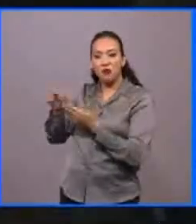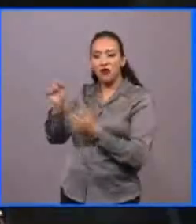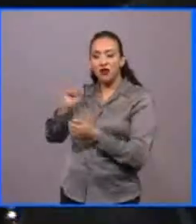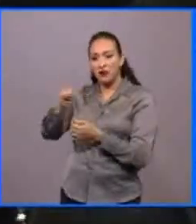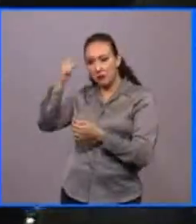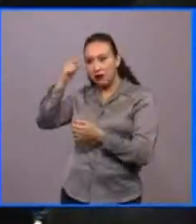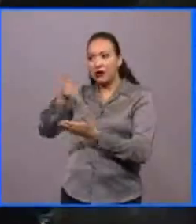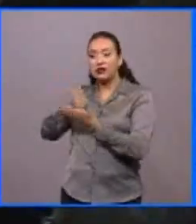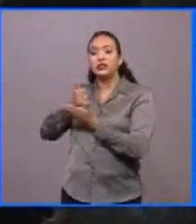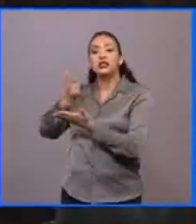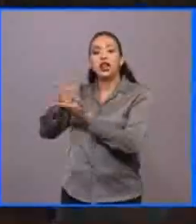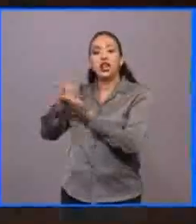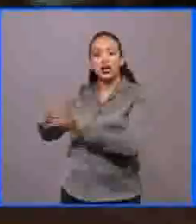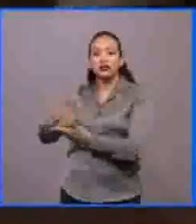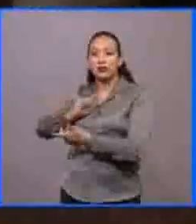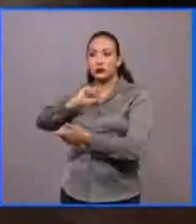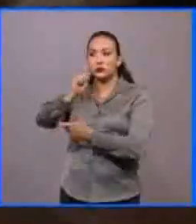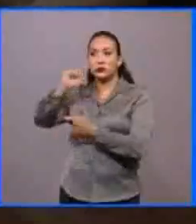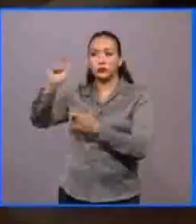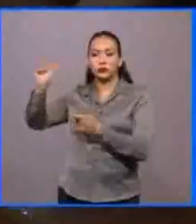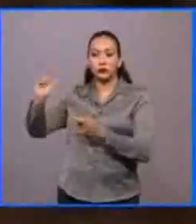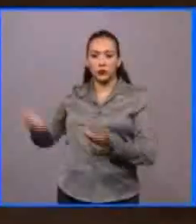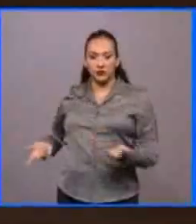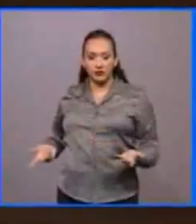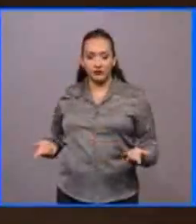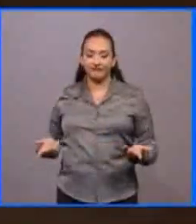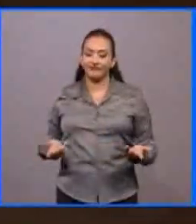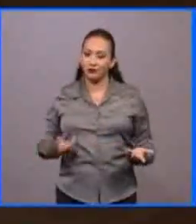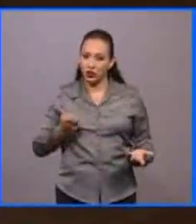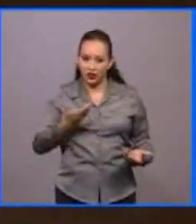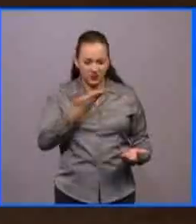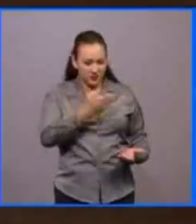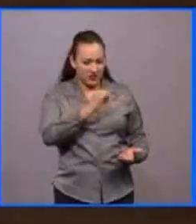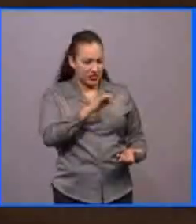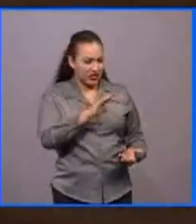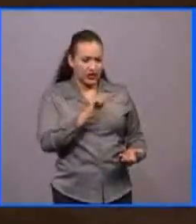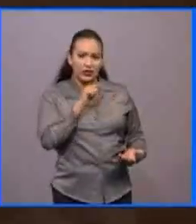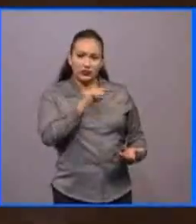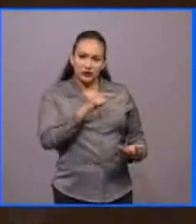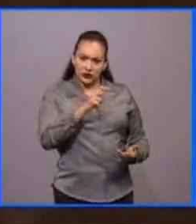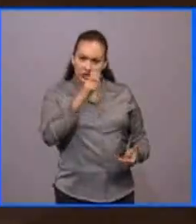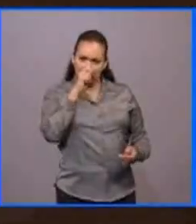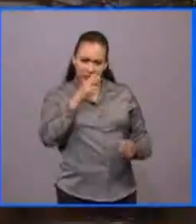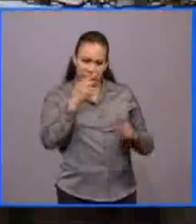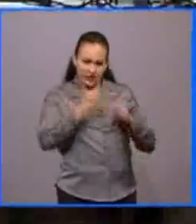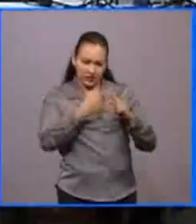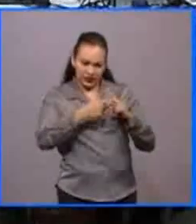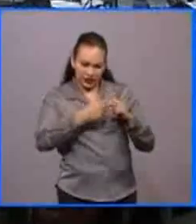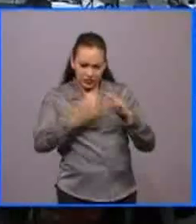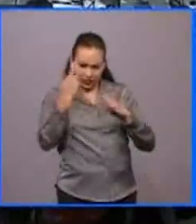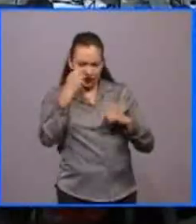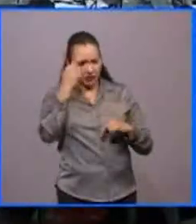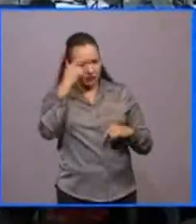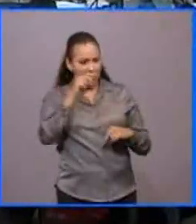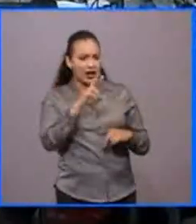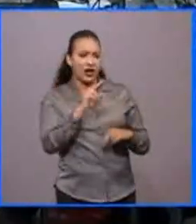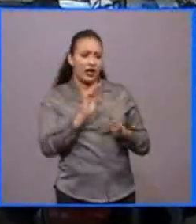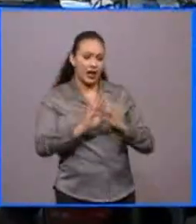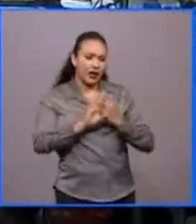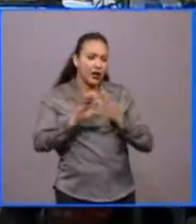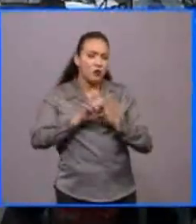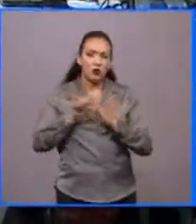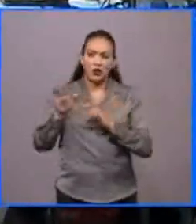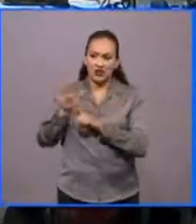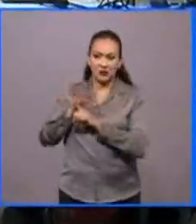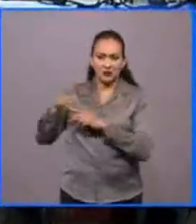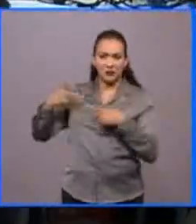en logística y difusión de eventos, por lo que llaman al INE a reforzar su monitoreo para evitar acciones que afecten el